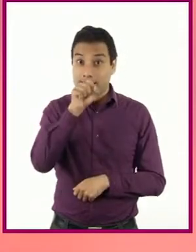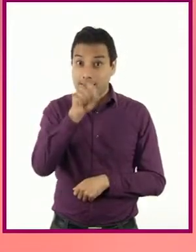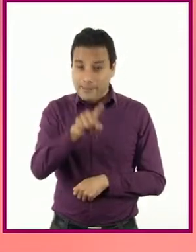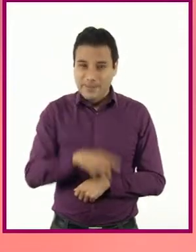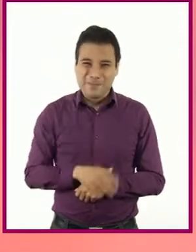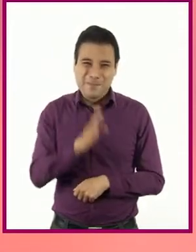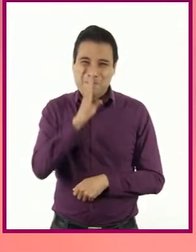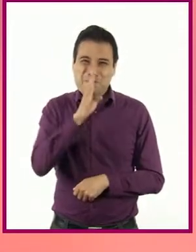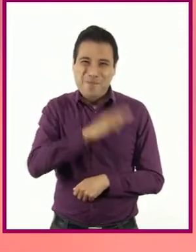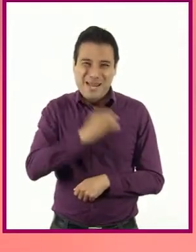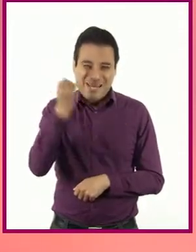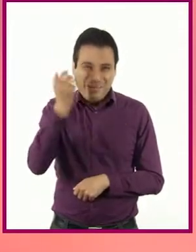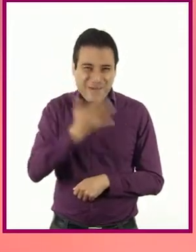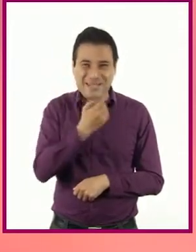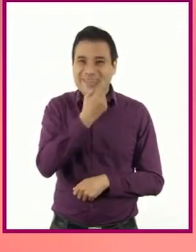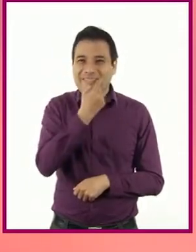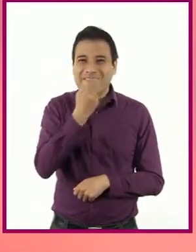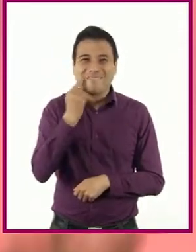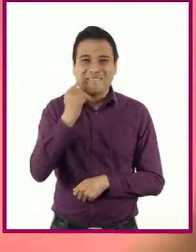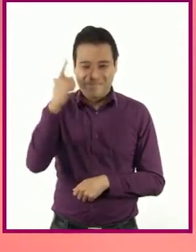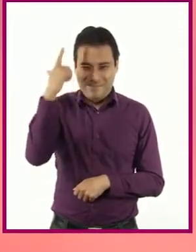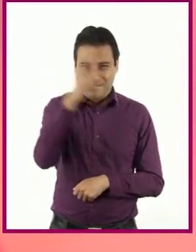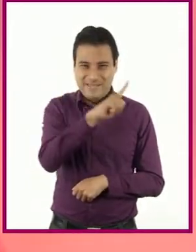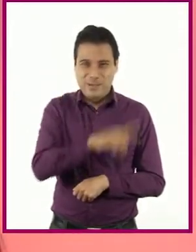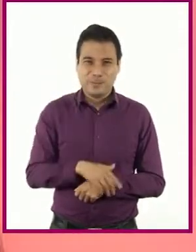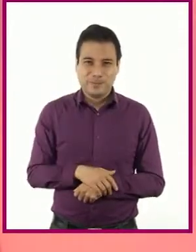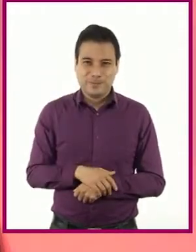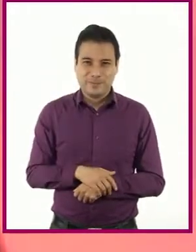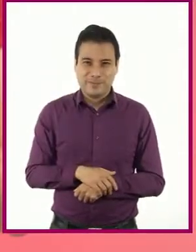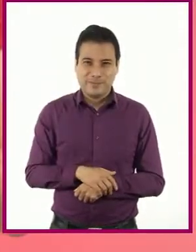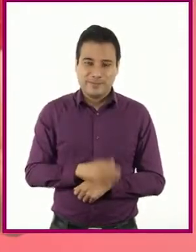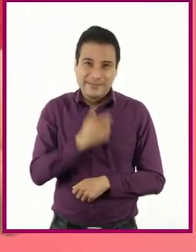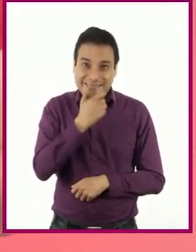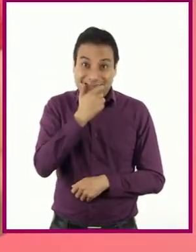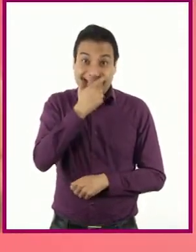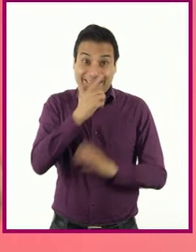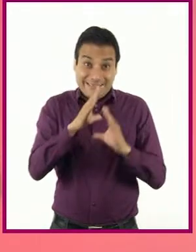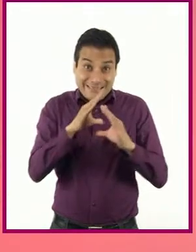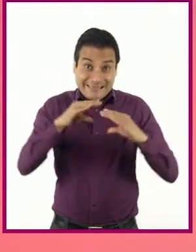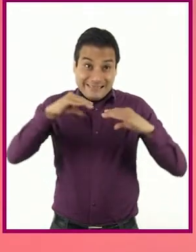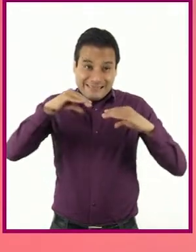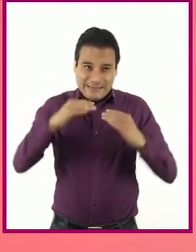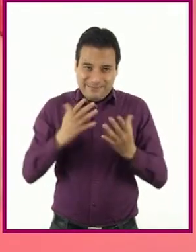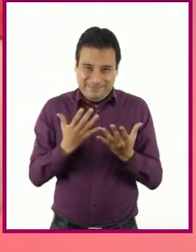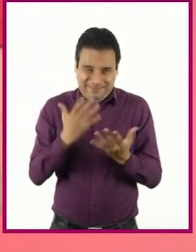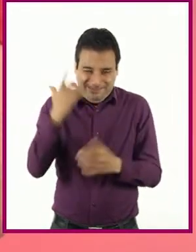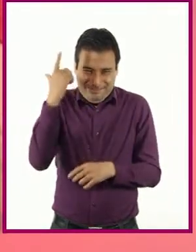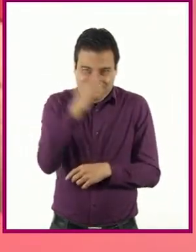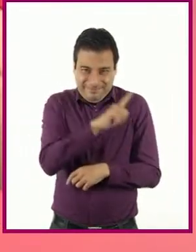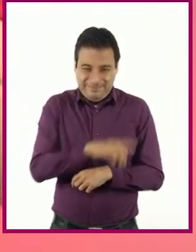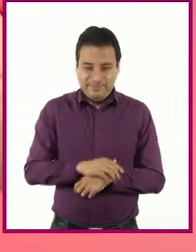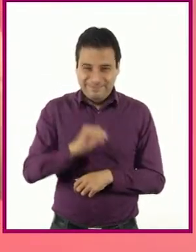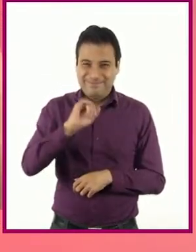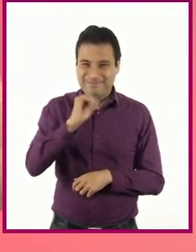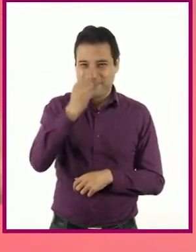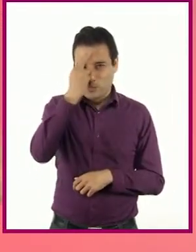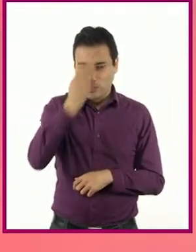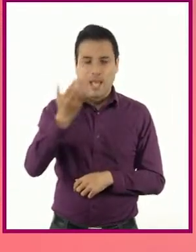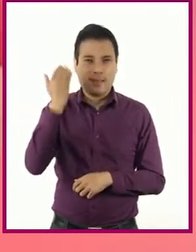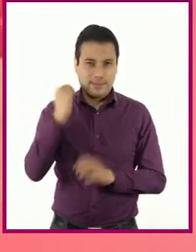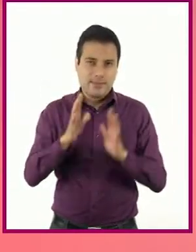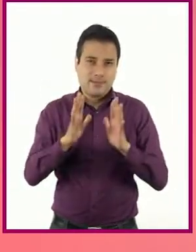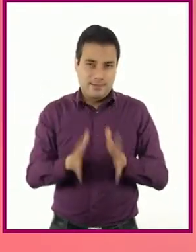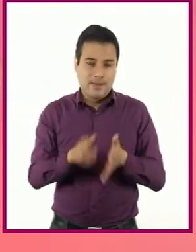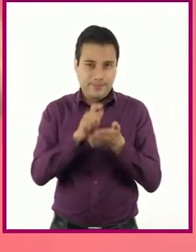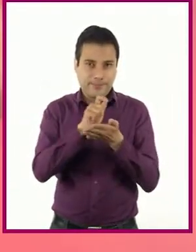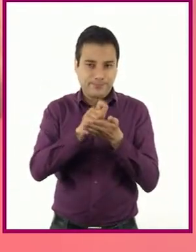no tener una dentadura sana, lo cual afectará tu sonrisa. Sí, claro, lo recuerdo. Lo registré en mi